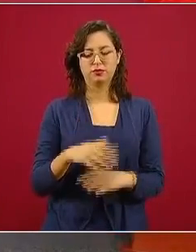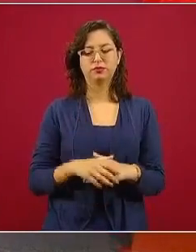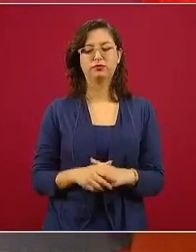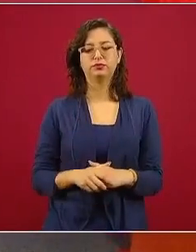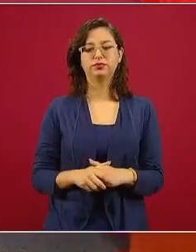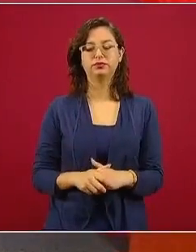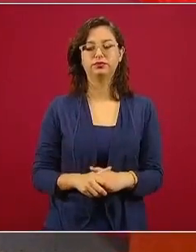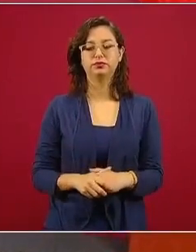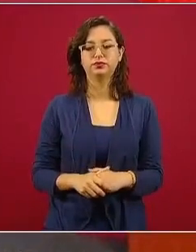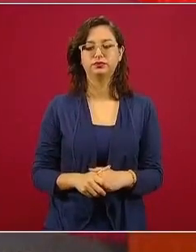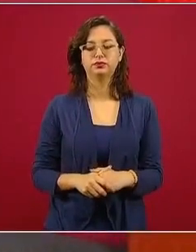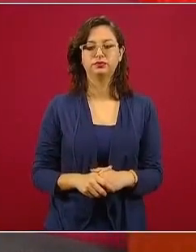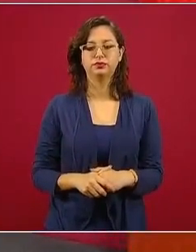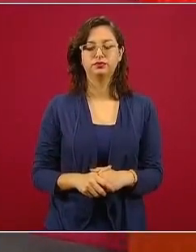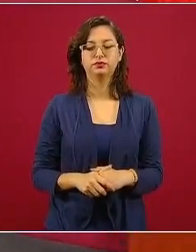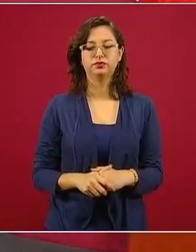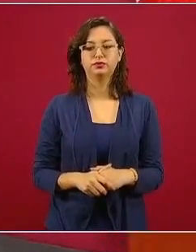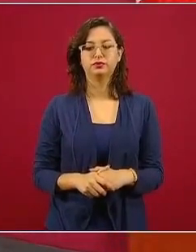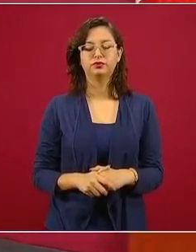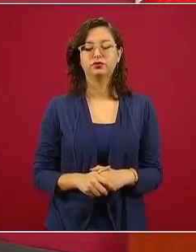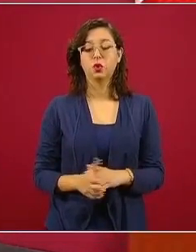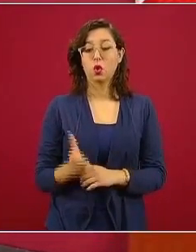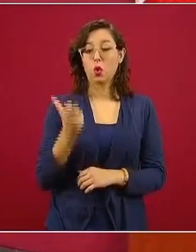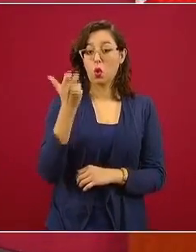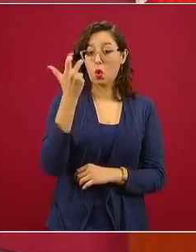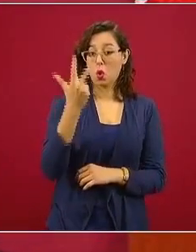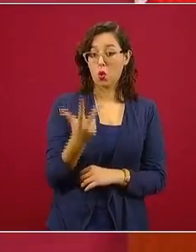y va a ser el día 8,